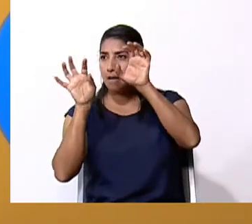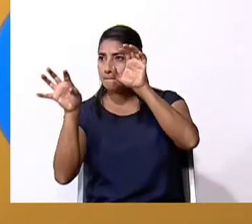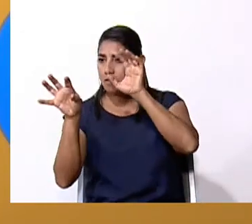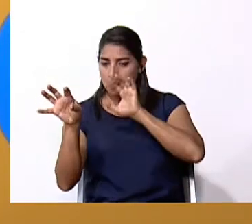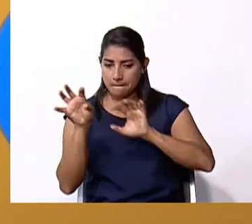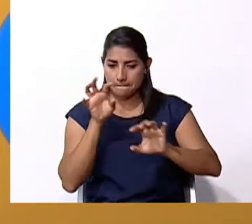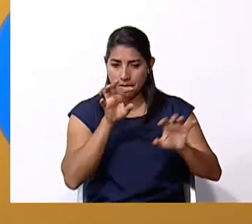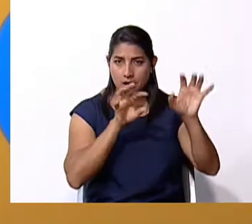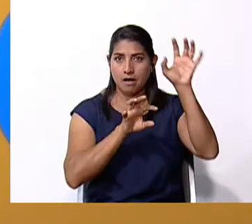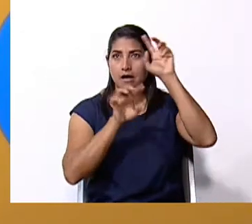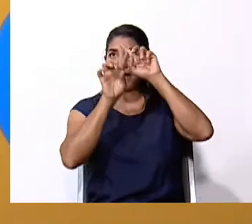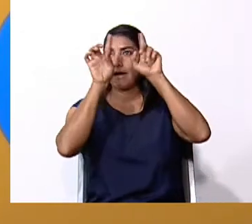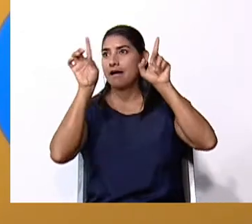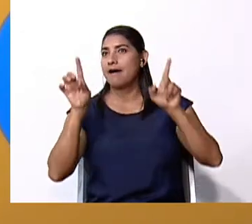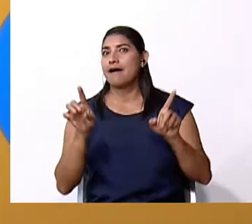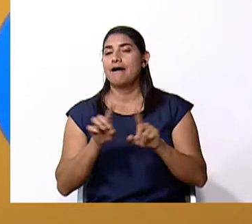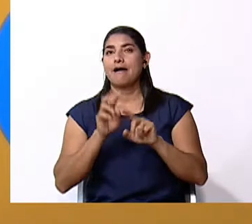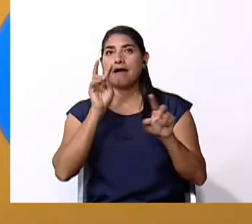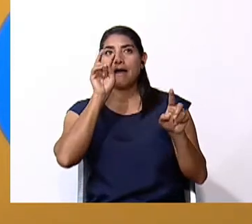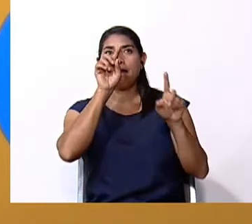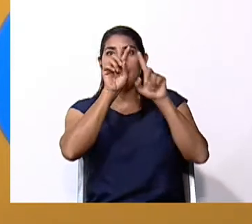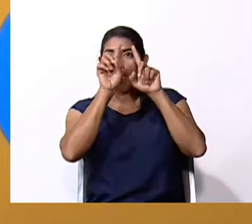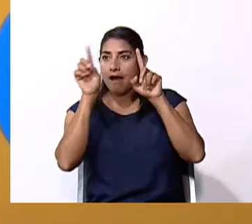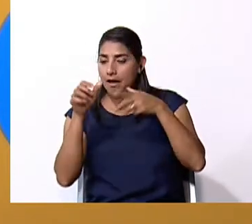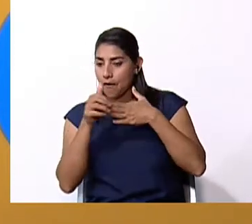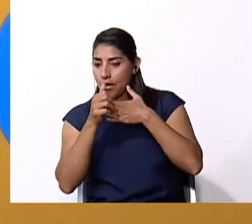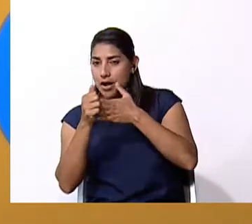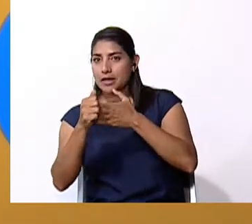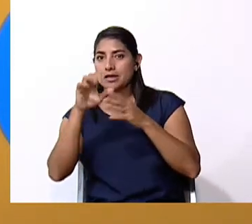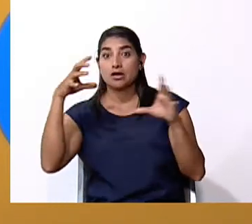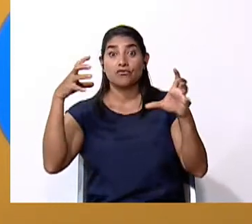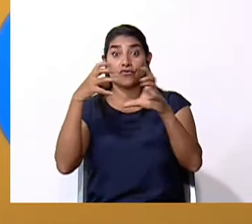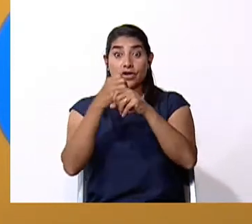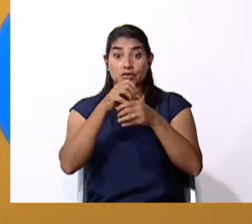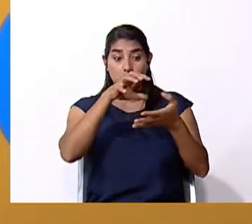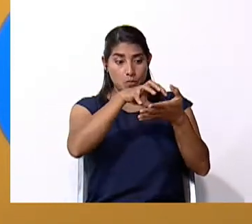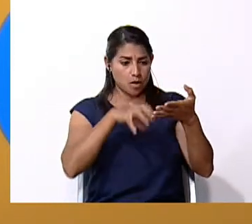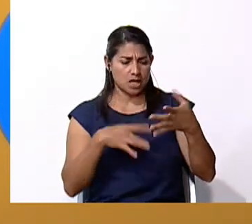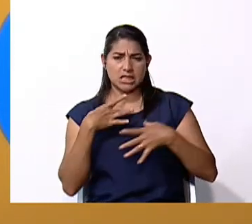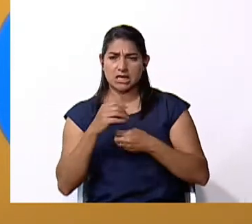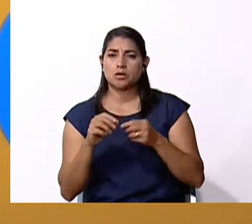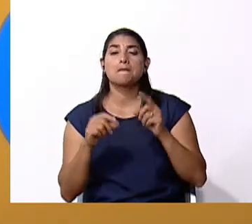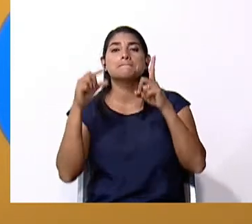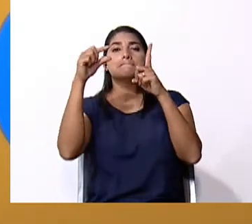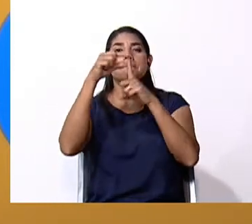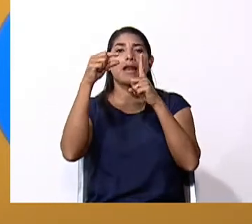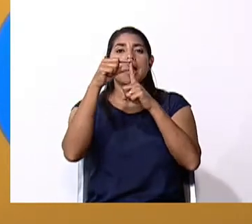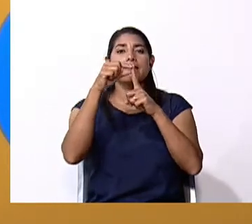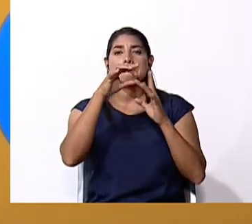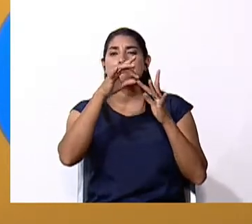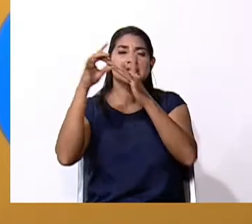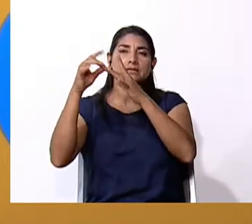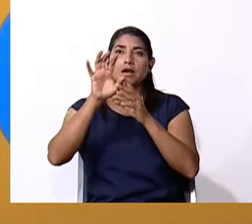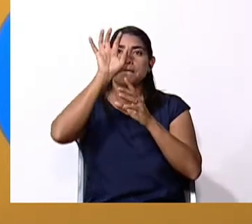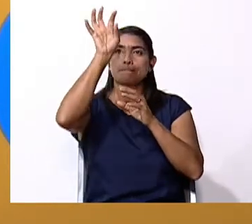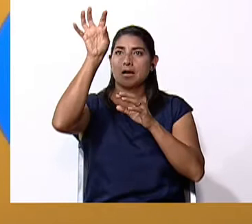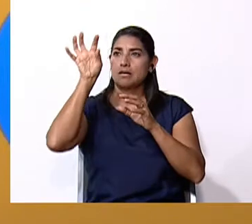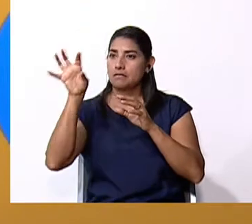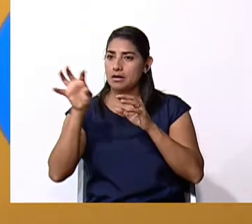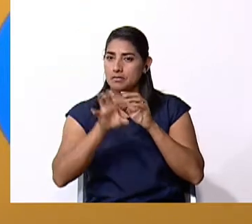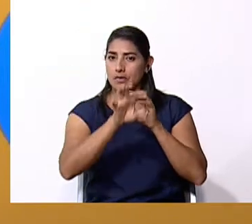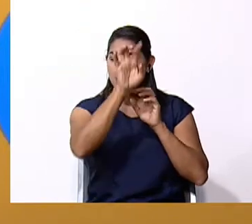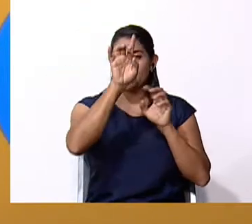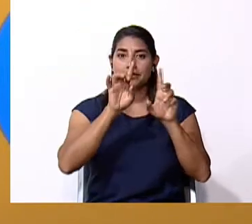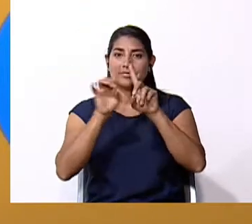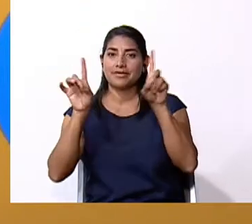texto. Si yo necesito resumir un texto de mi interés, lo puedo hacer utilizando